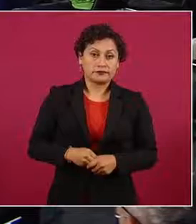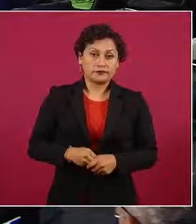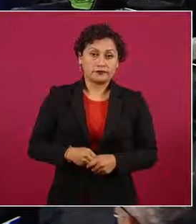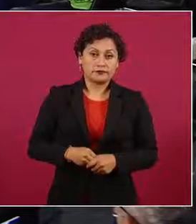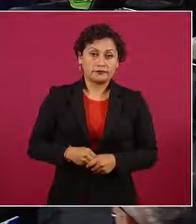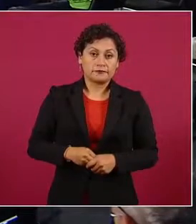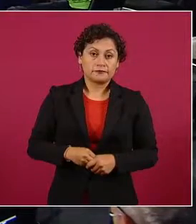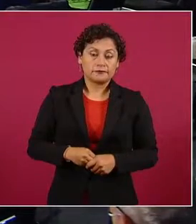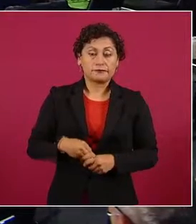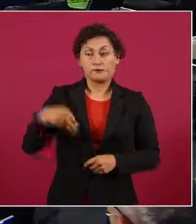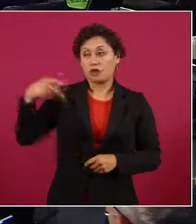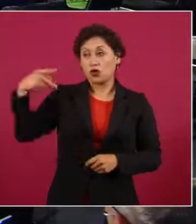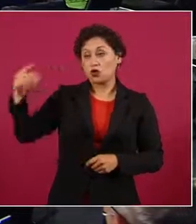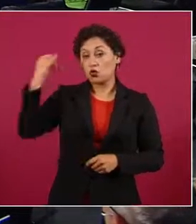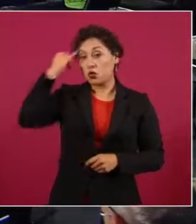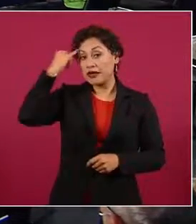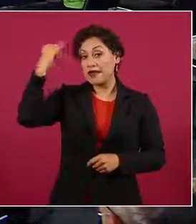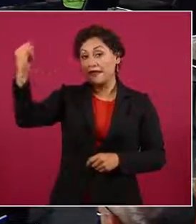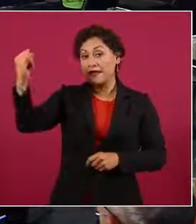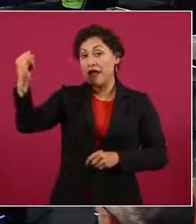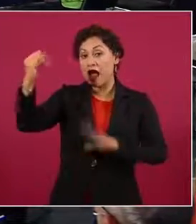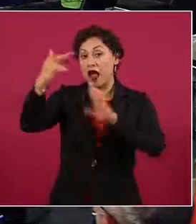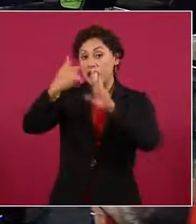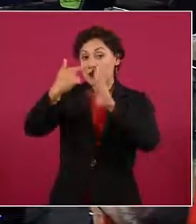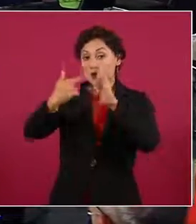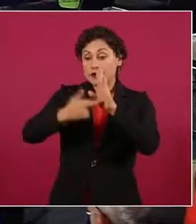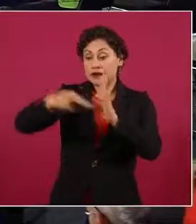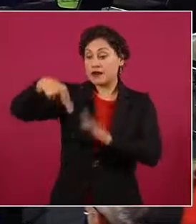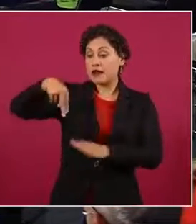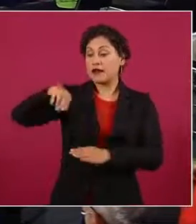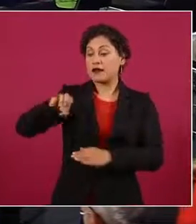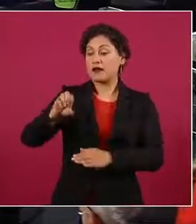a su política neoliberal,